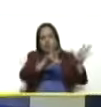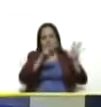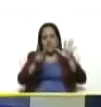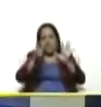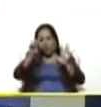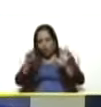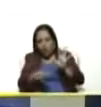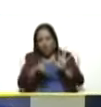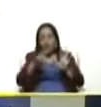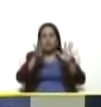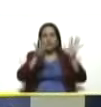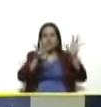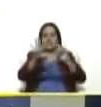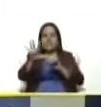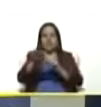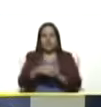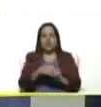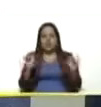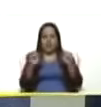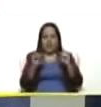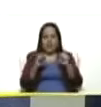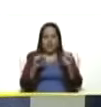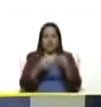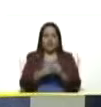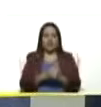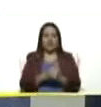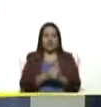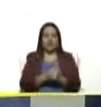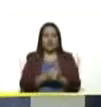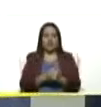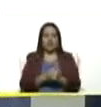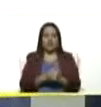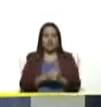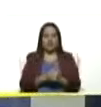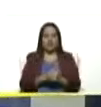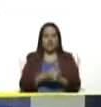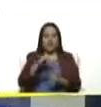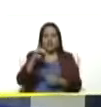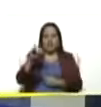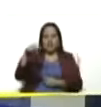87.95. Mérida, INIA 01.